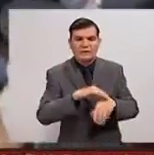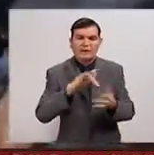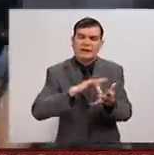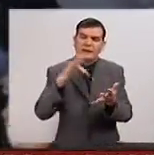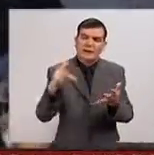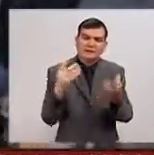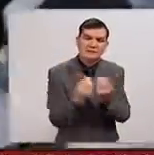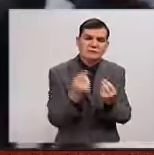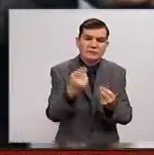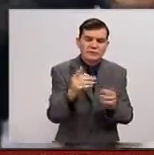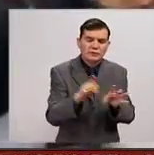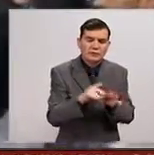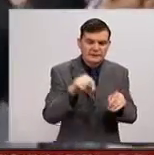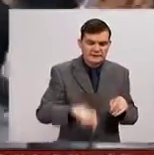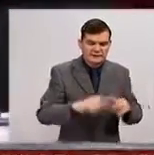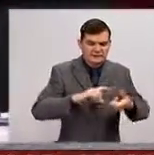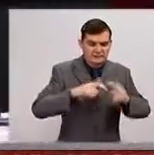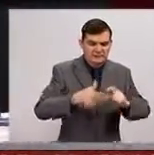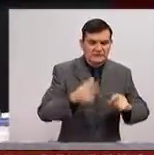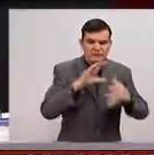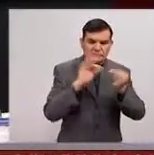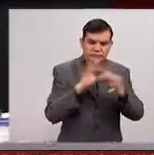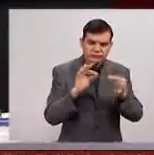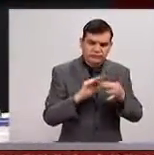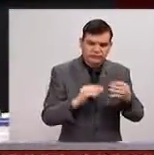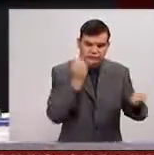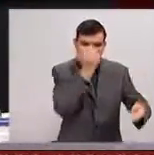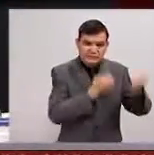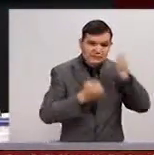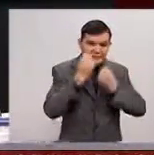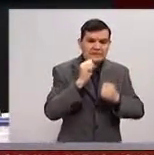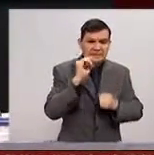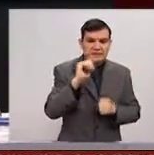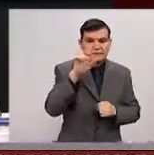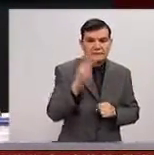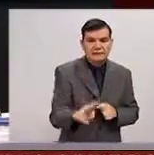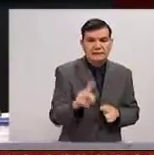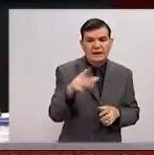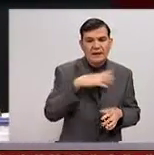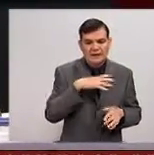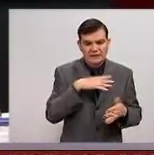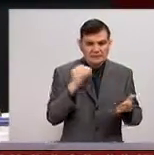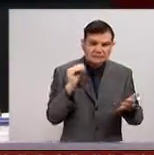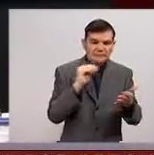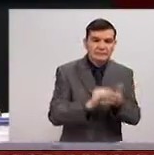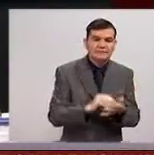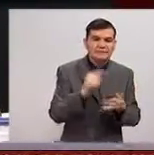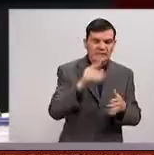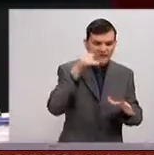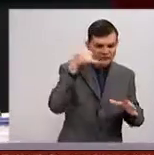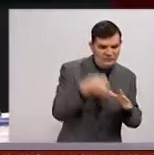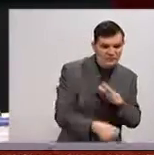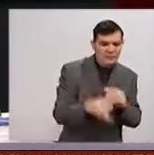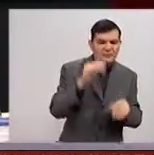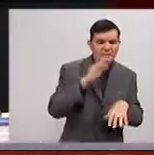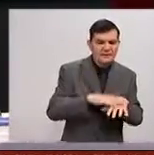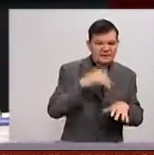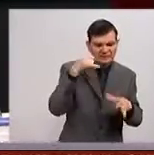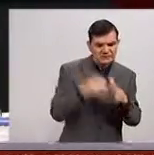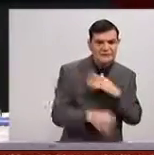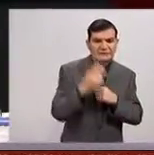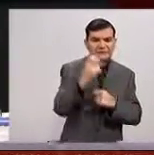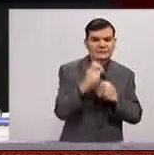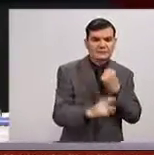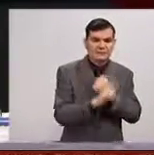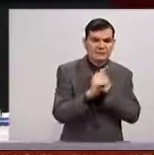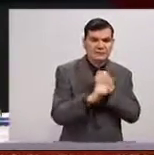gracias por estar en México al Día y darnos este análisis y sí, sobre todo también atacar el fondo de estos